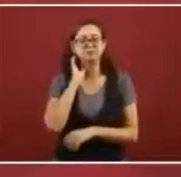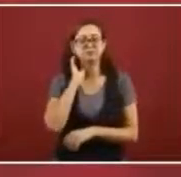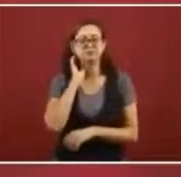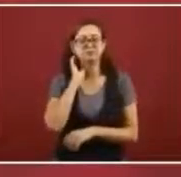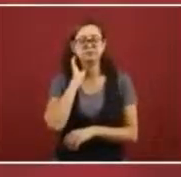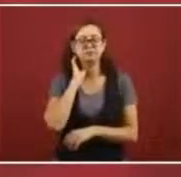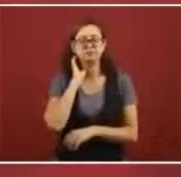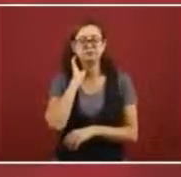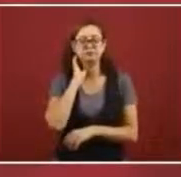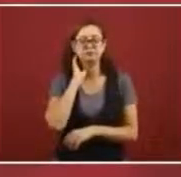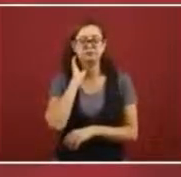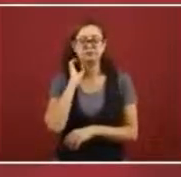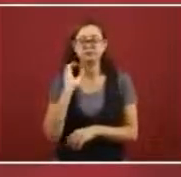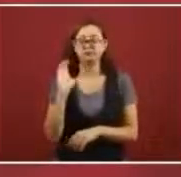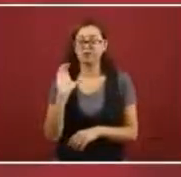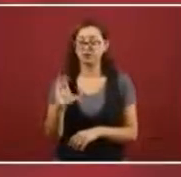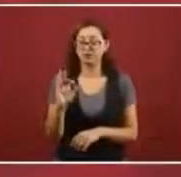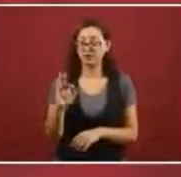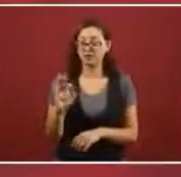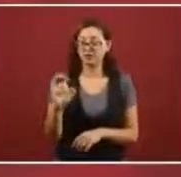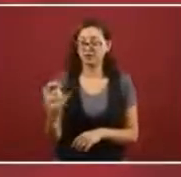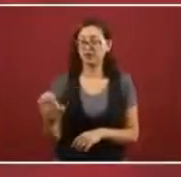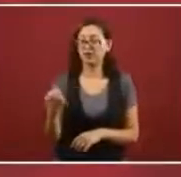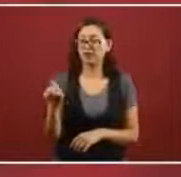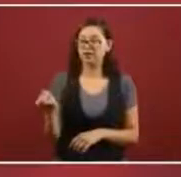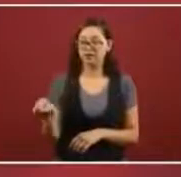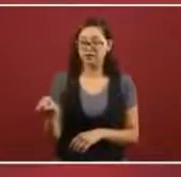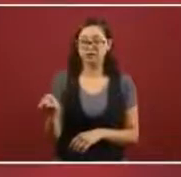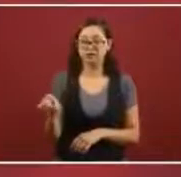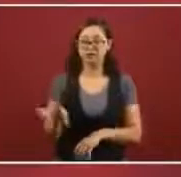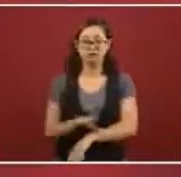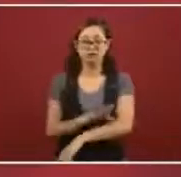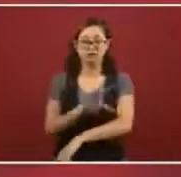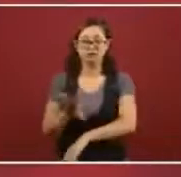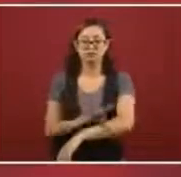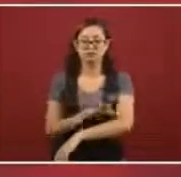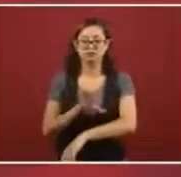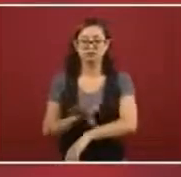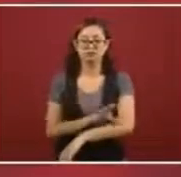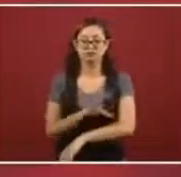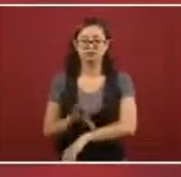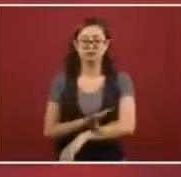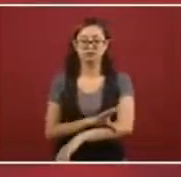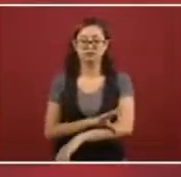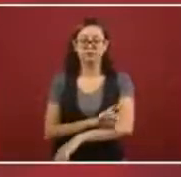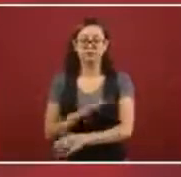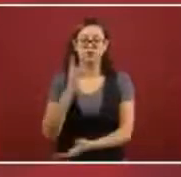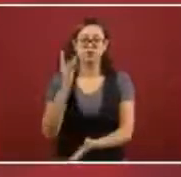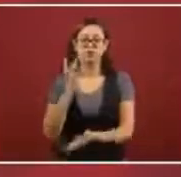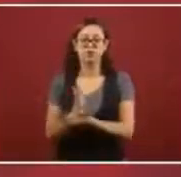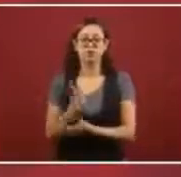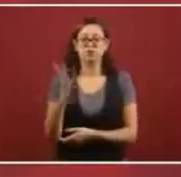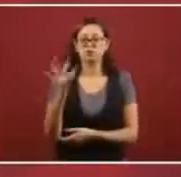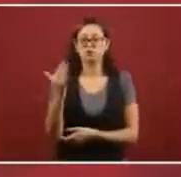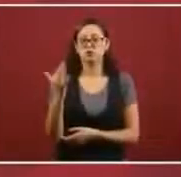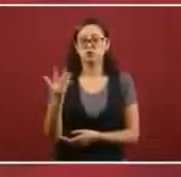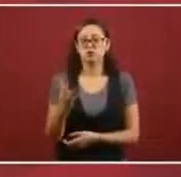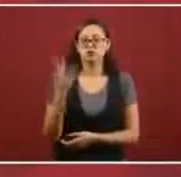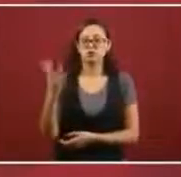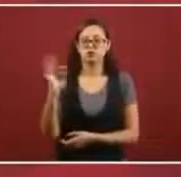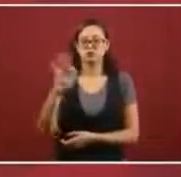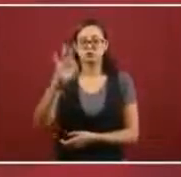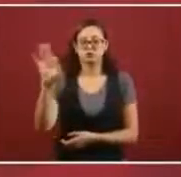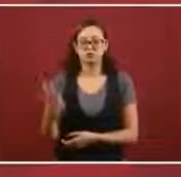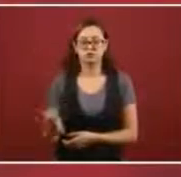Y la Comisión Federal está generando el 54%.